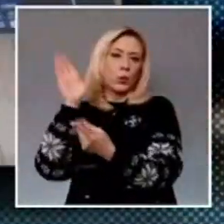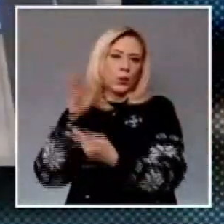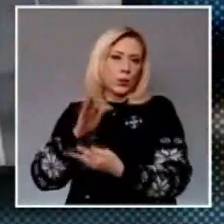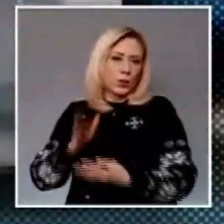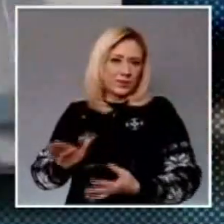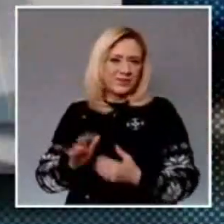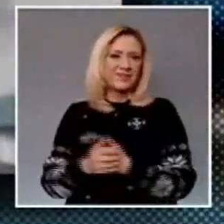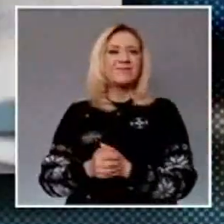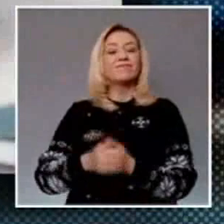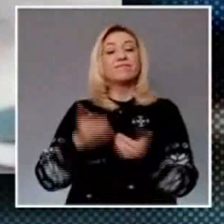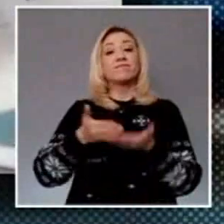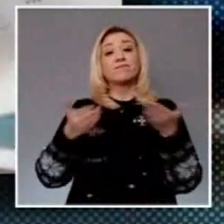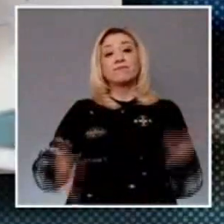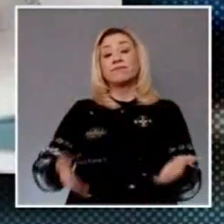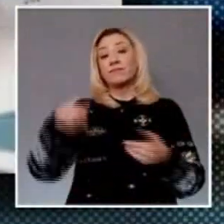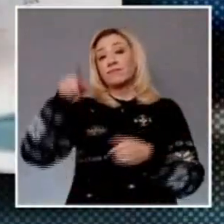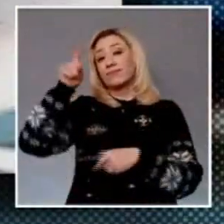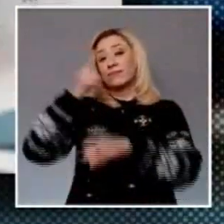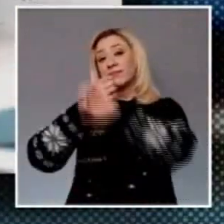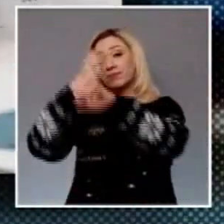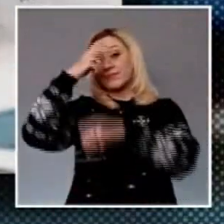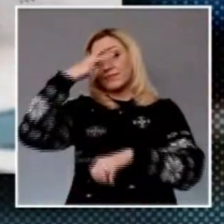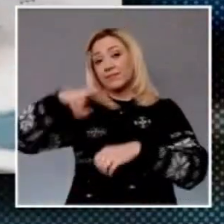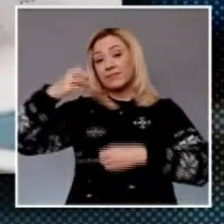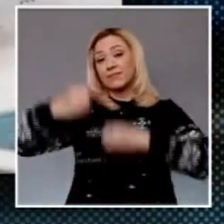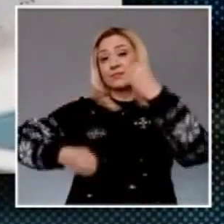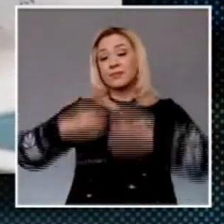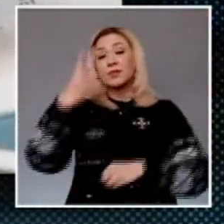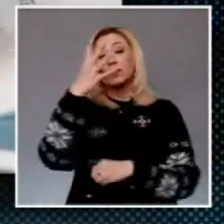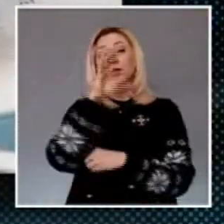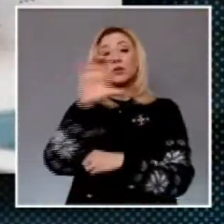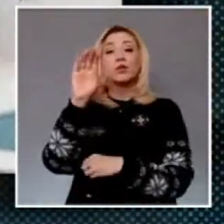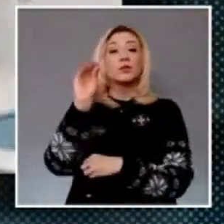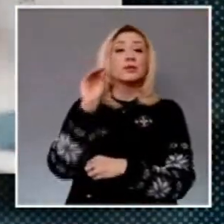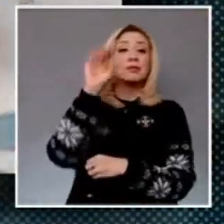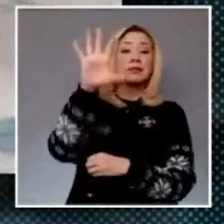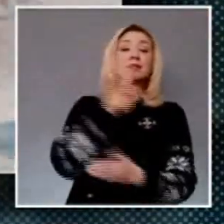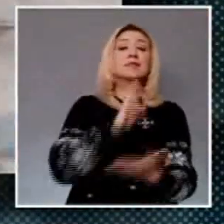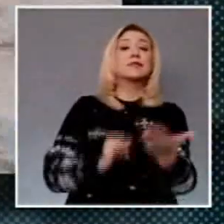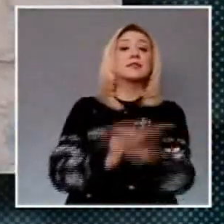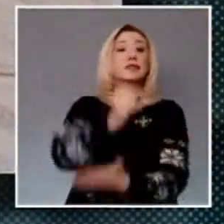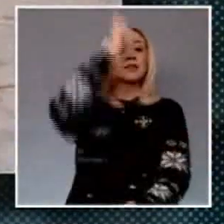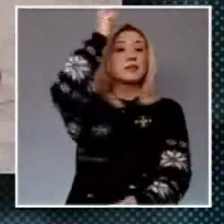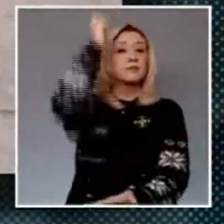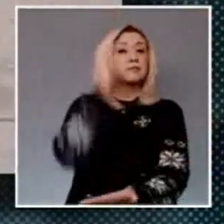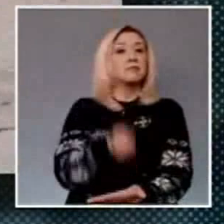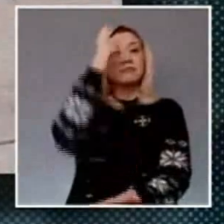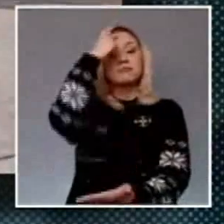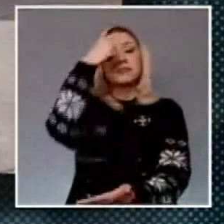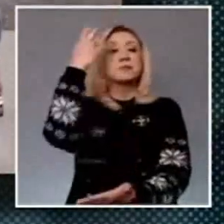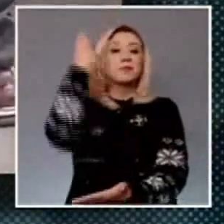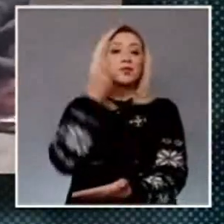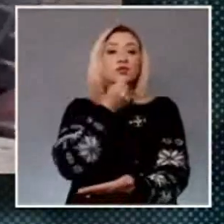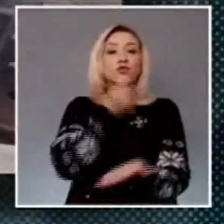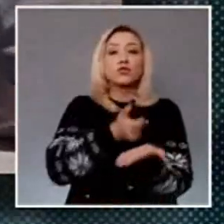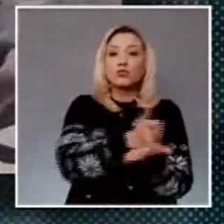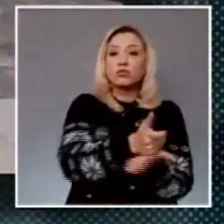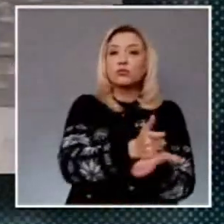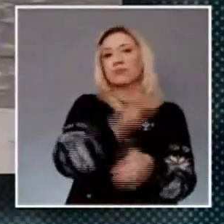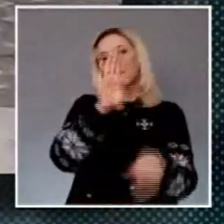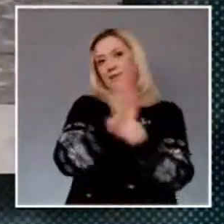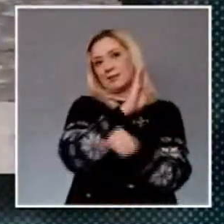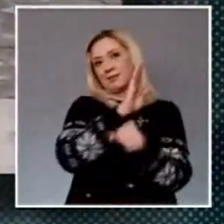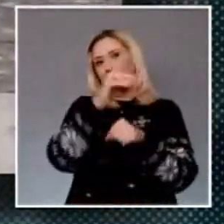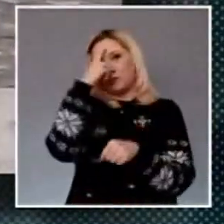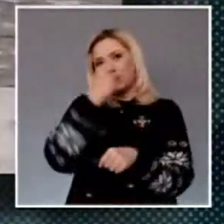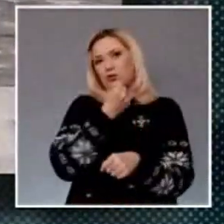de México ha dictado 495 sentencias de pensión alimenticia en beneficio de hijas e hijos menores de